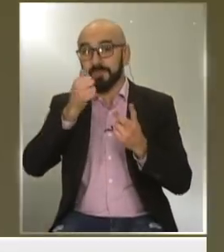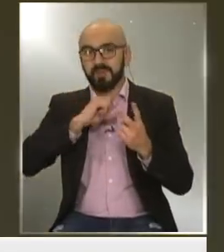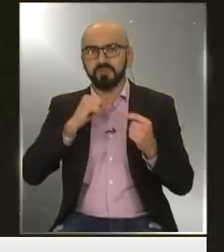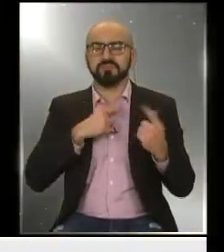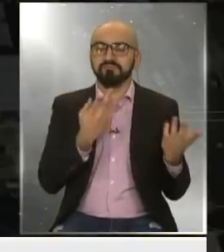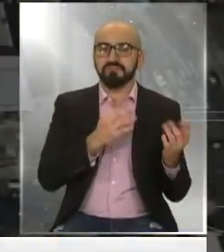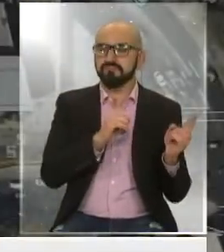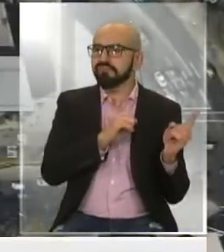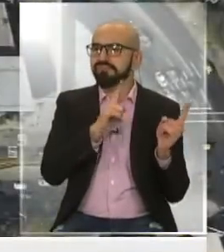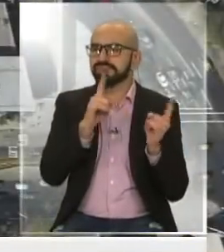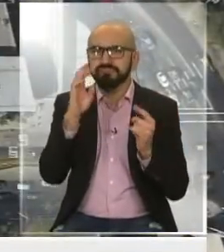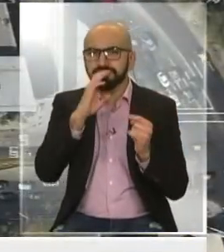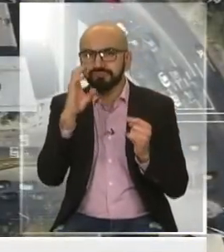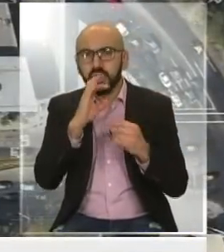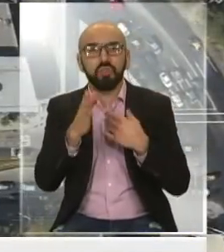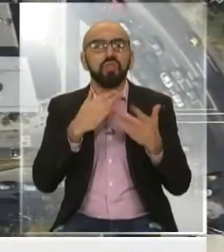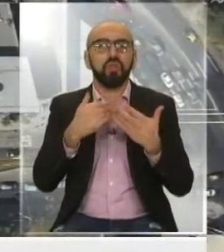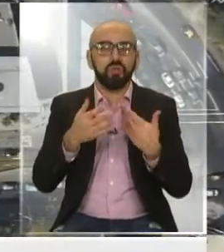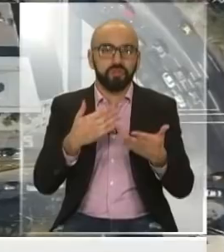cupo.